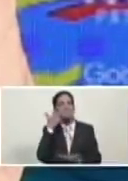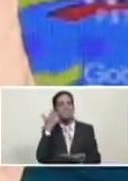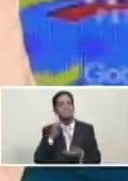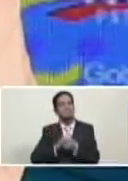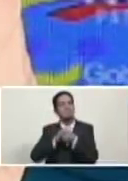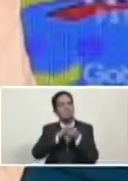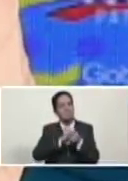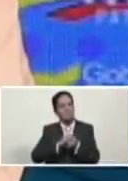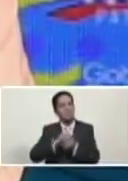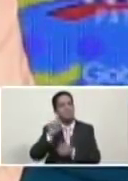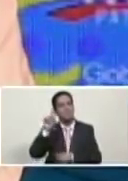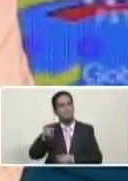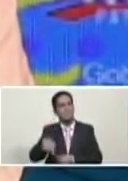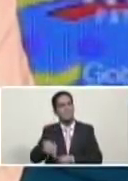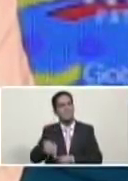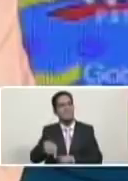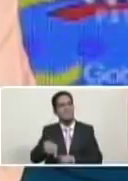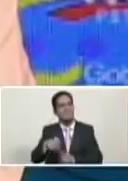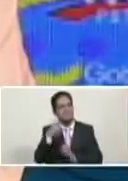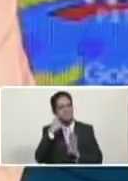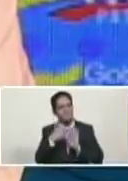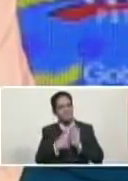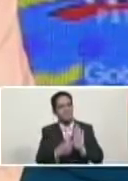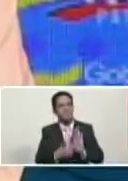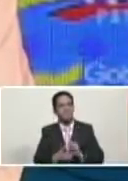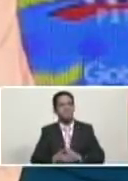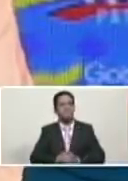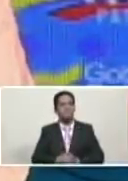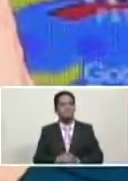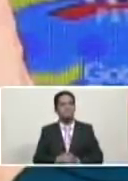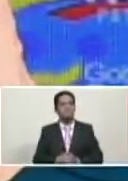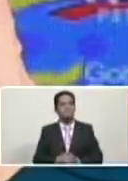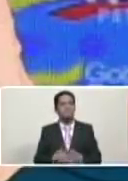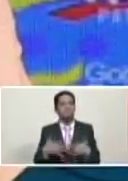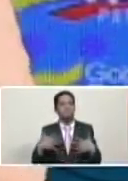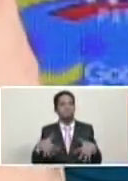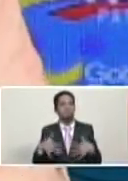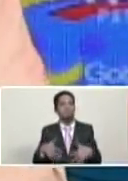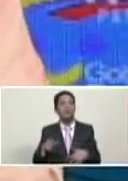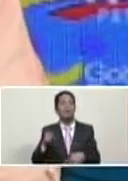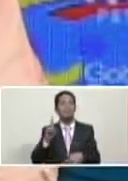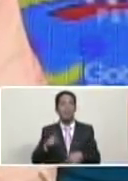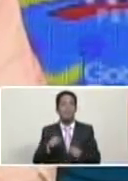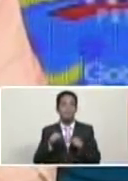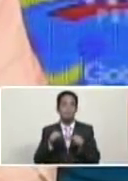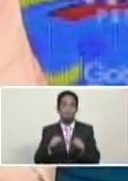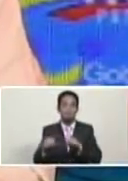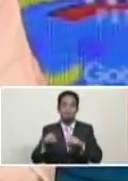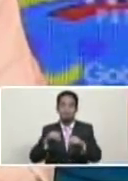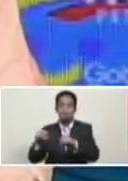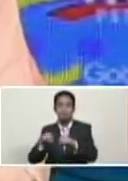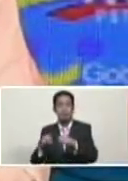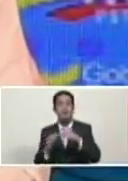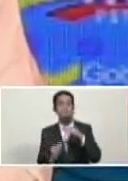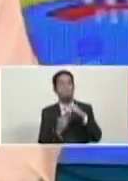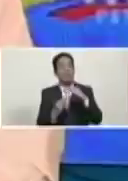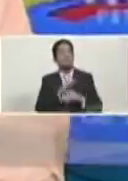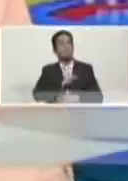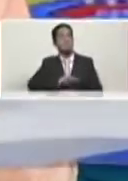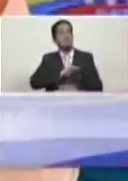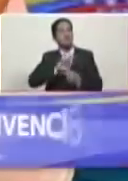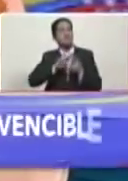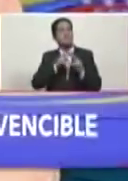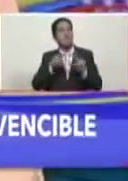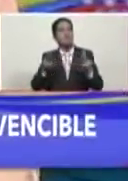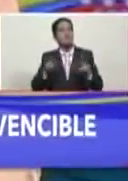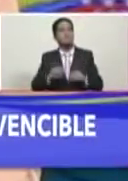hace presente, bueno, en todo esto. Tenemos que seguir avanzando en las grandes bases de misiones de paz,